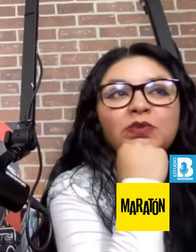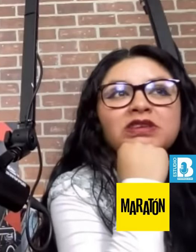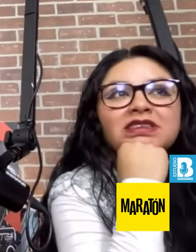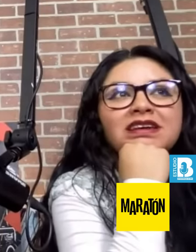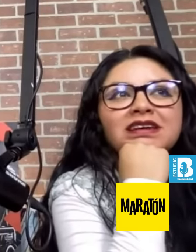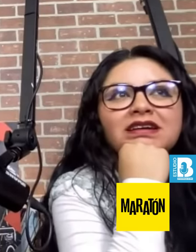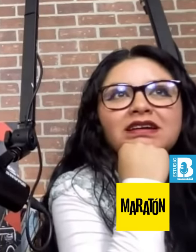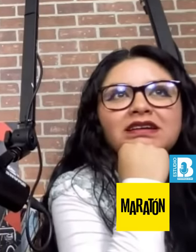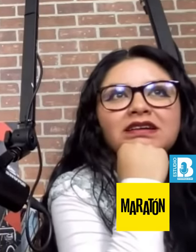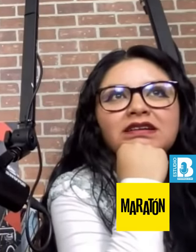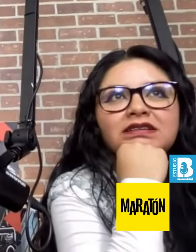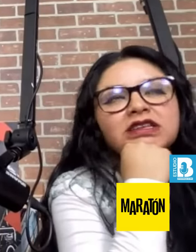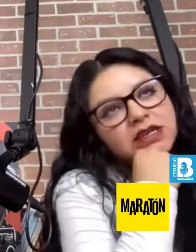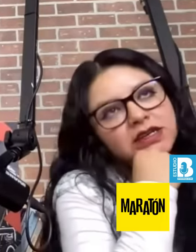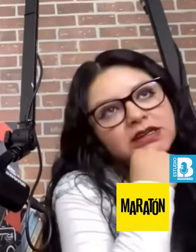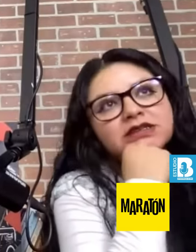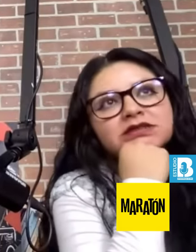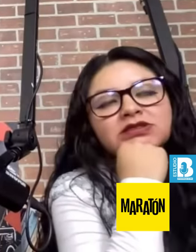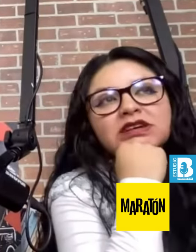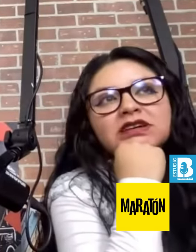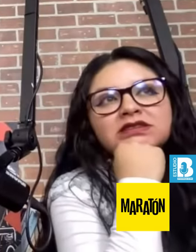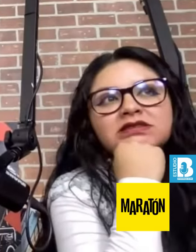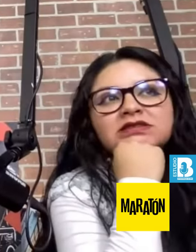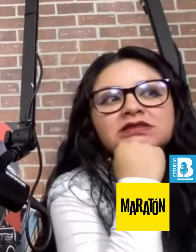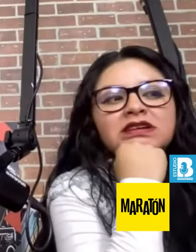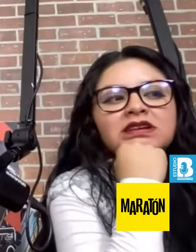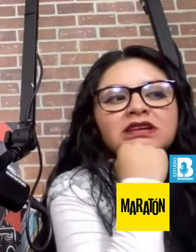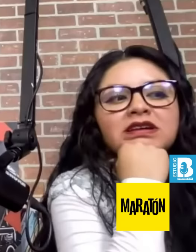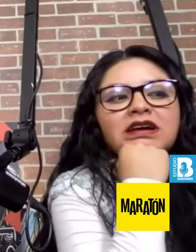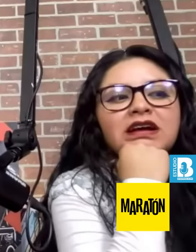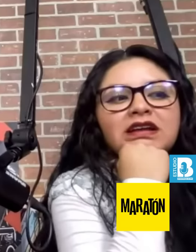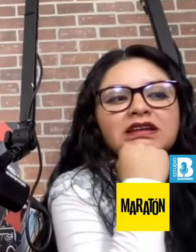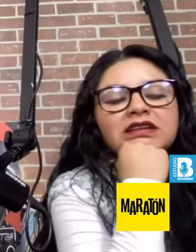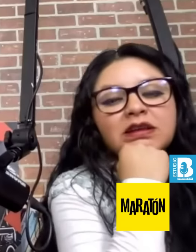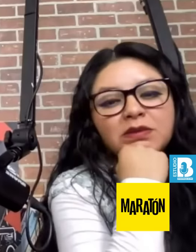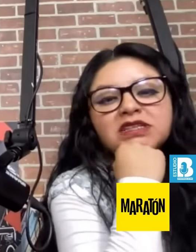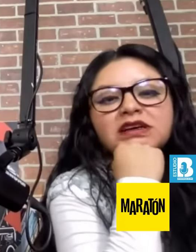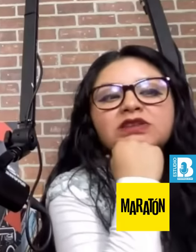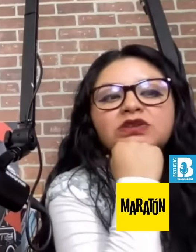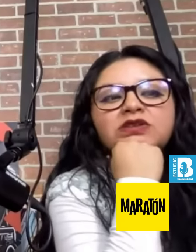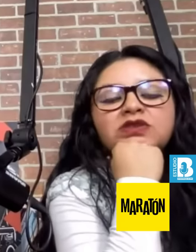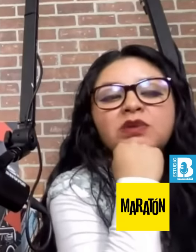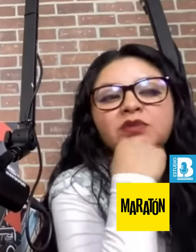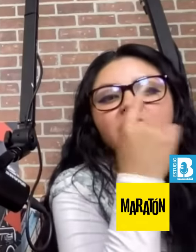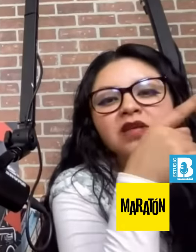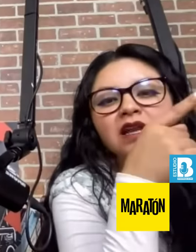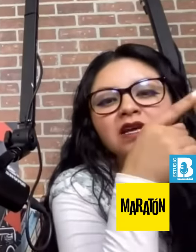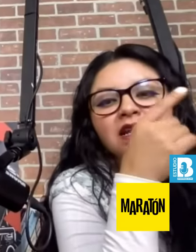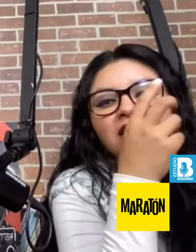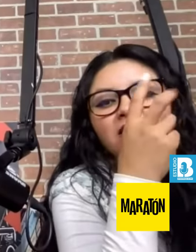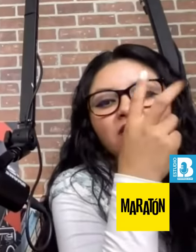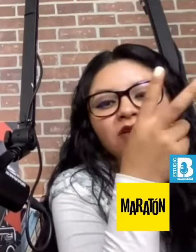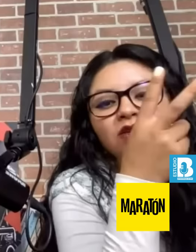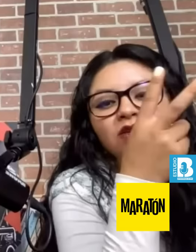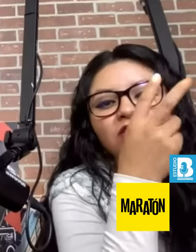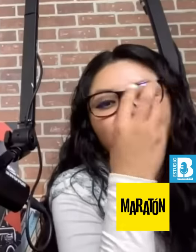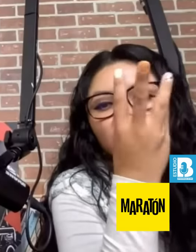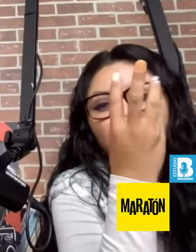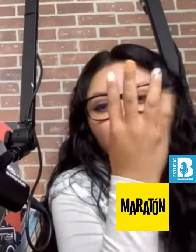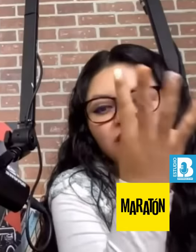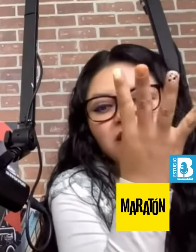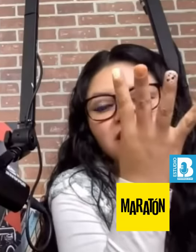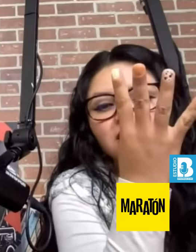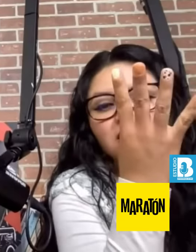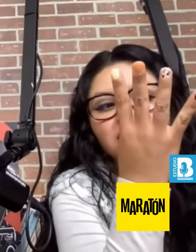Sí pues es que sí sí es más chiquita que todas es la más chiquita de todas o sea primero es Alina luego